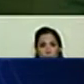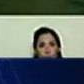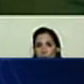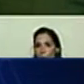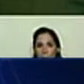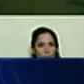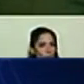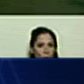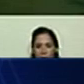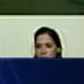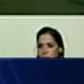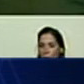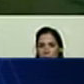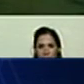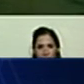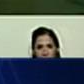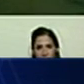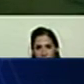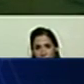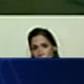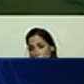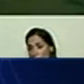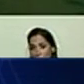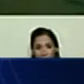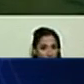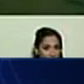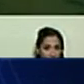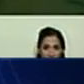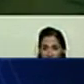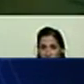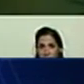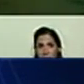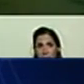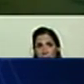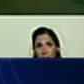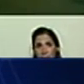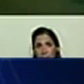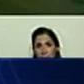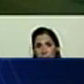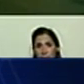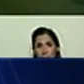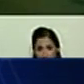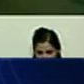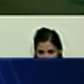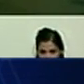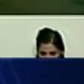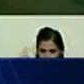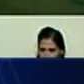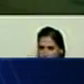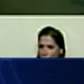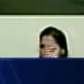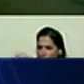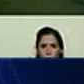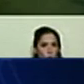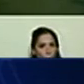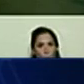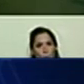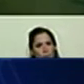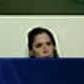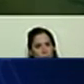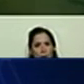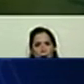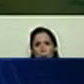irrenunciable. Ese derecho tenemos que defenderlo todos, uniformados y